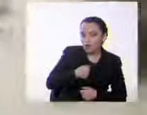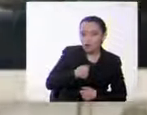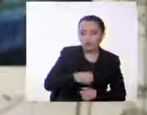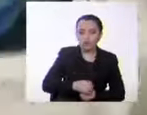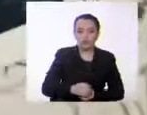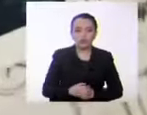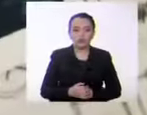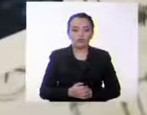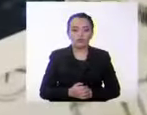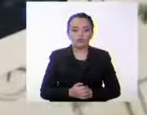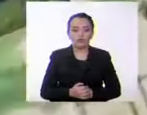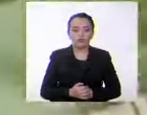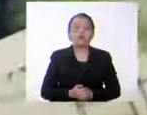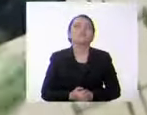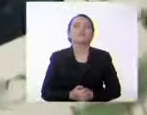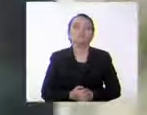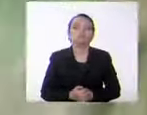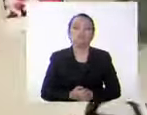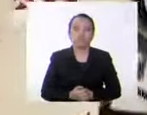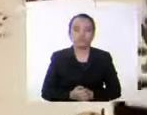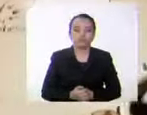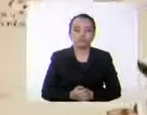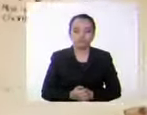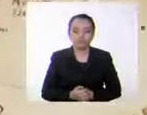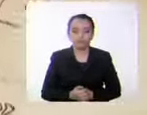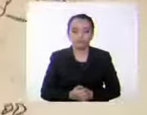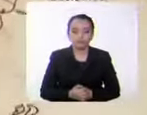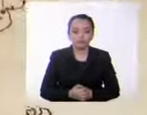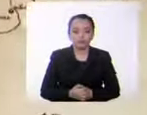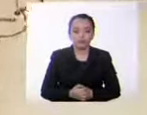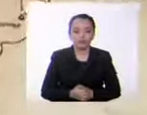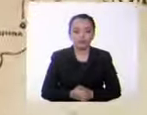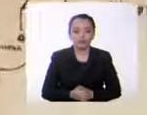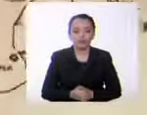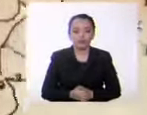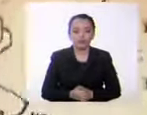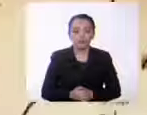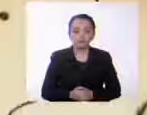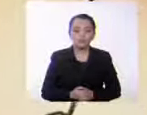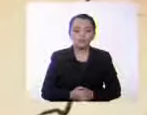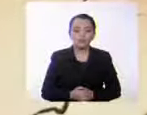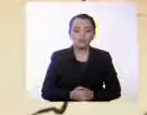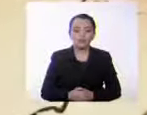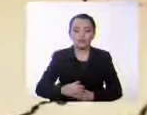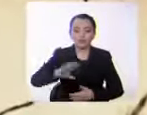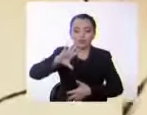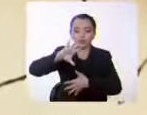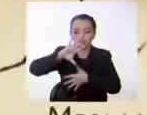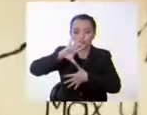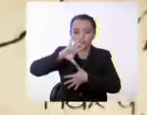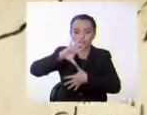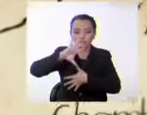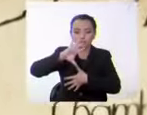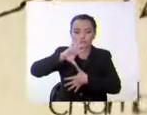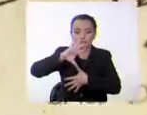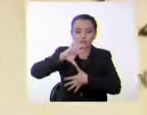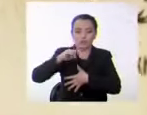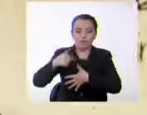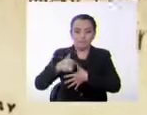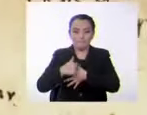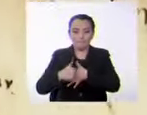¡Au! ¡Mi manita! La rana cornuda argentina vive en Brasil,